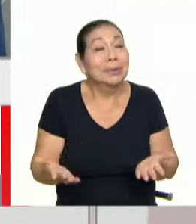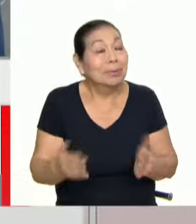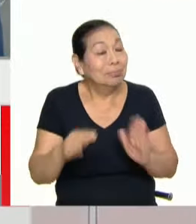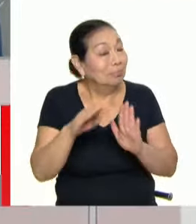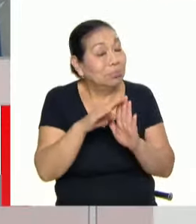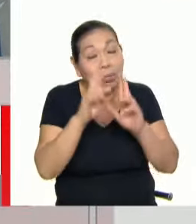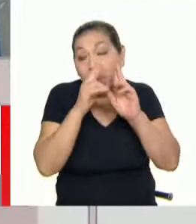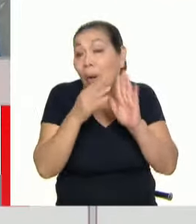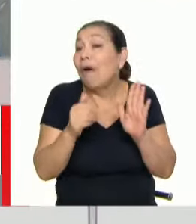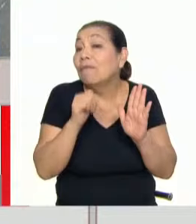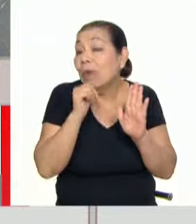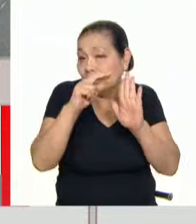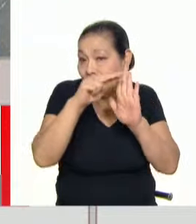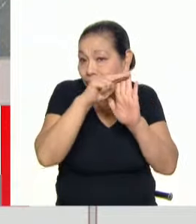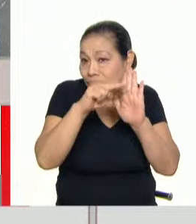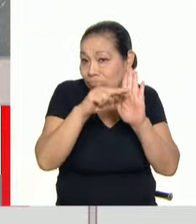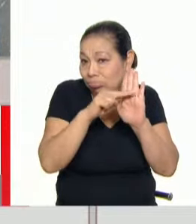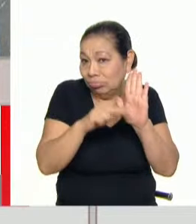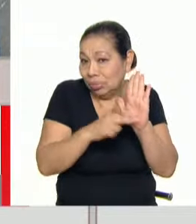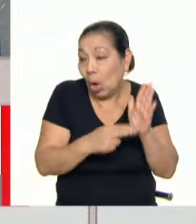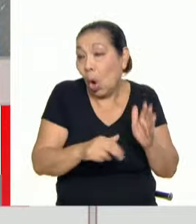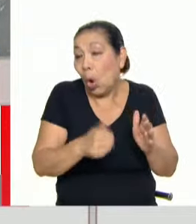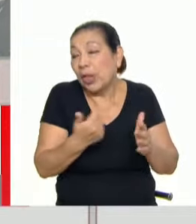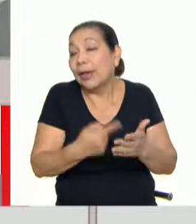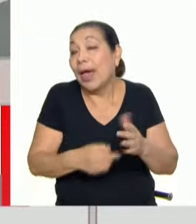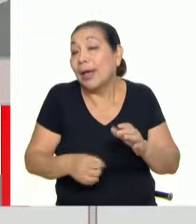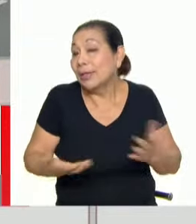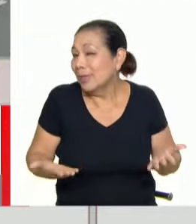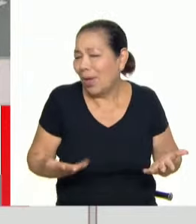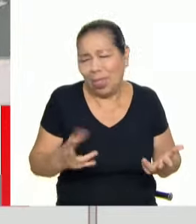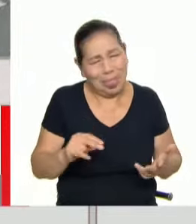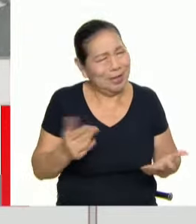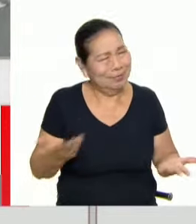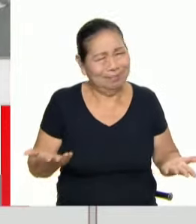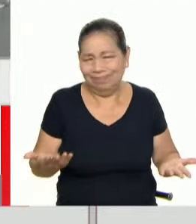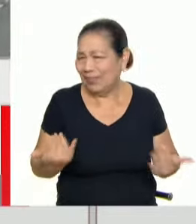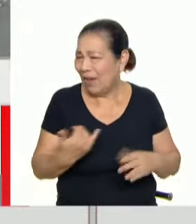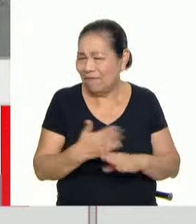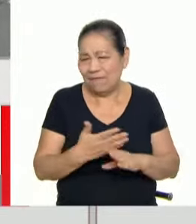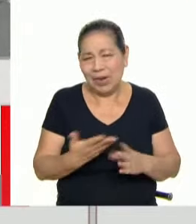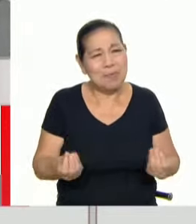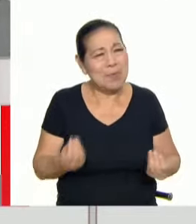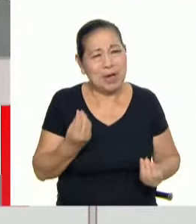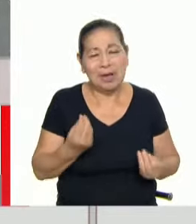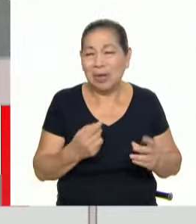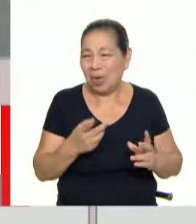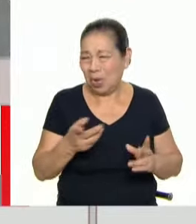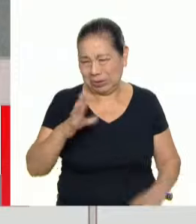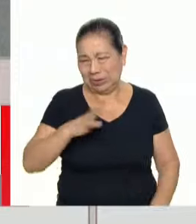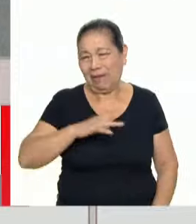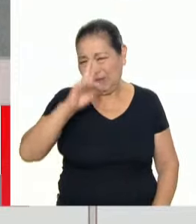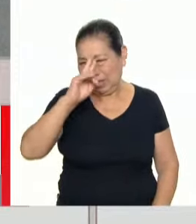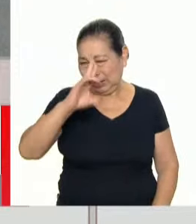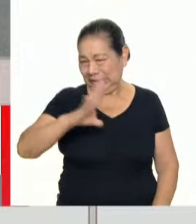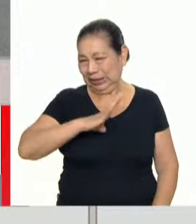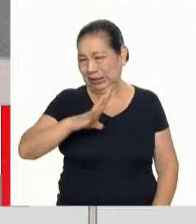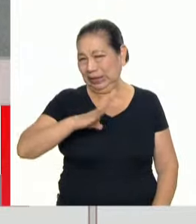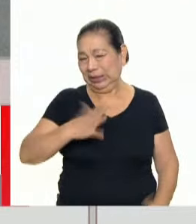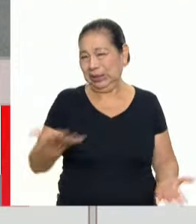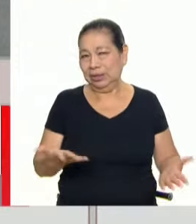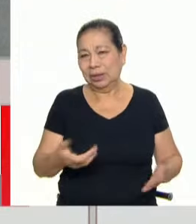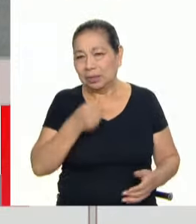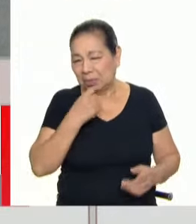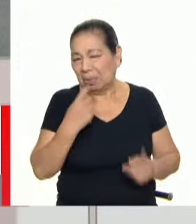regla, lamentablemente queda al menos tener otra actitud y no estar así de esta manera como se ha portado frente a las autoridades y nuestro